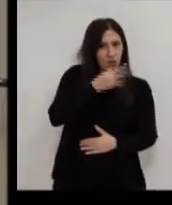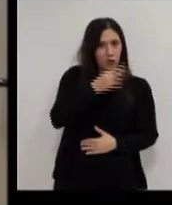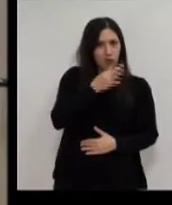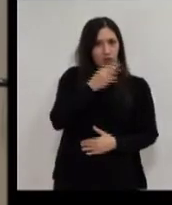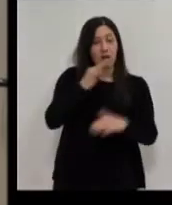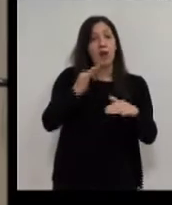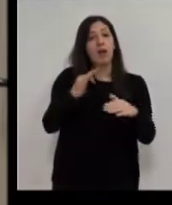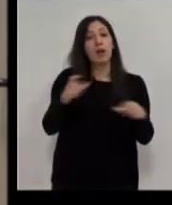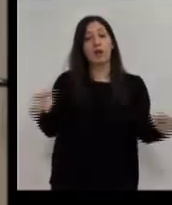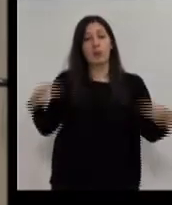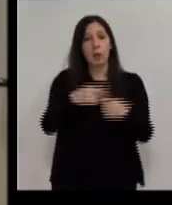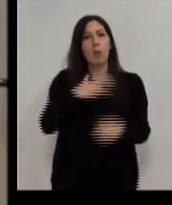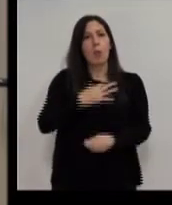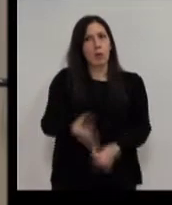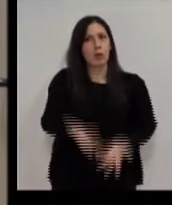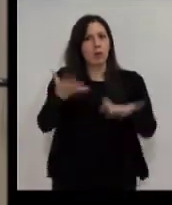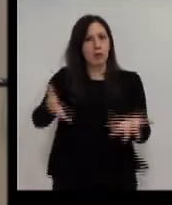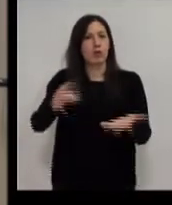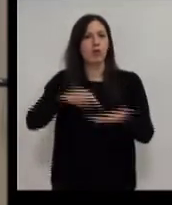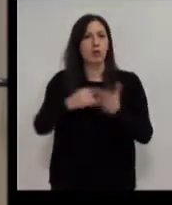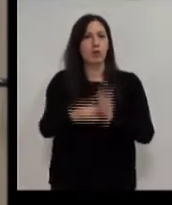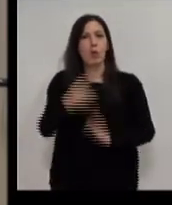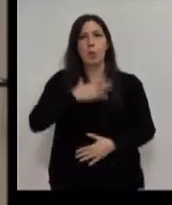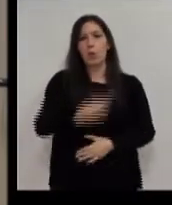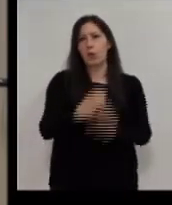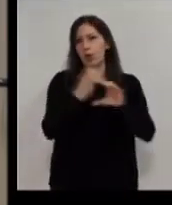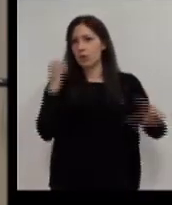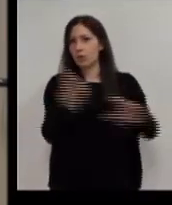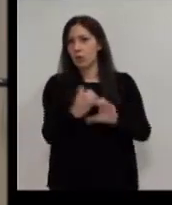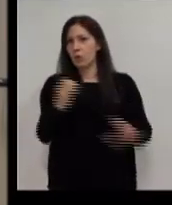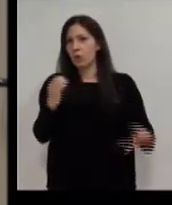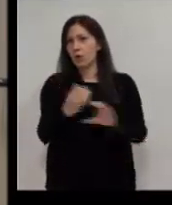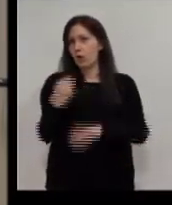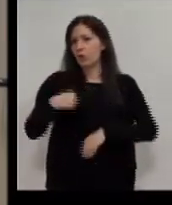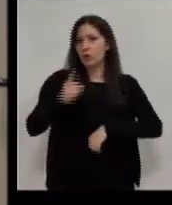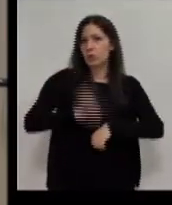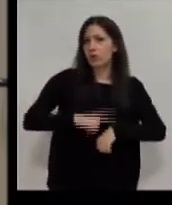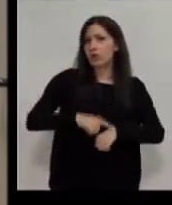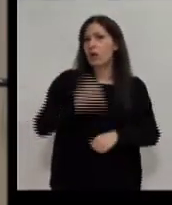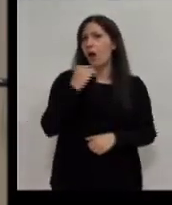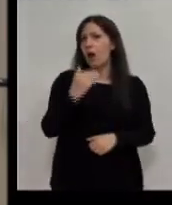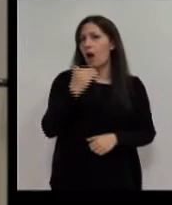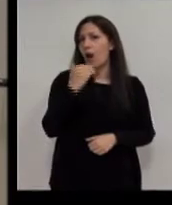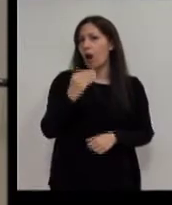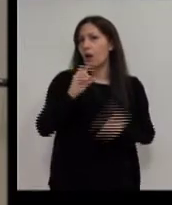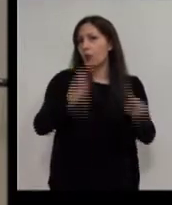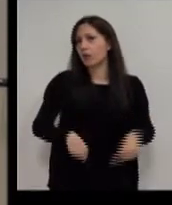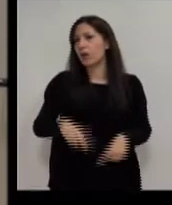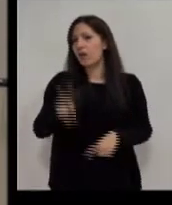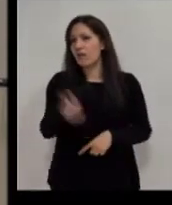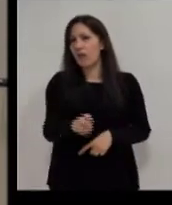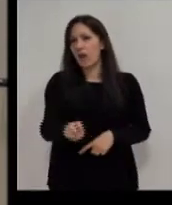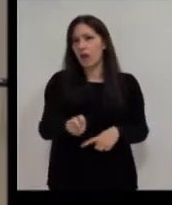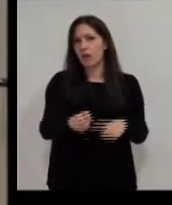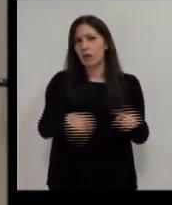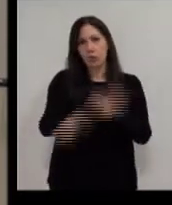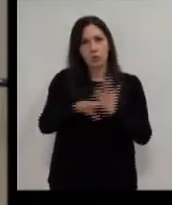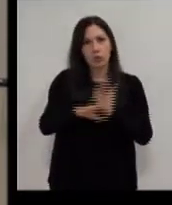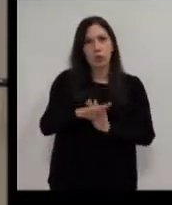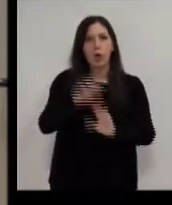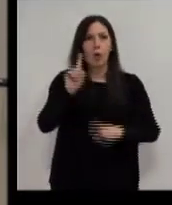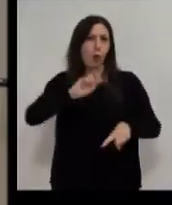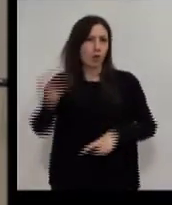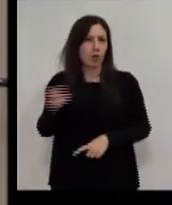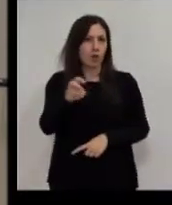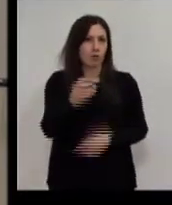no ha llegado a acceder al interior del metro. El consorcio puede dar soluciones porque puede tener una línea de autobús paralela, que le puede dejar una estación que le valga para